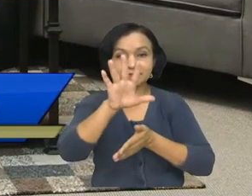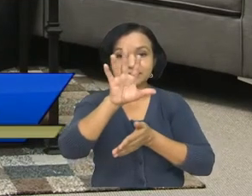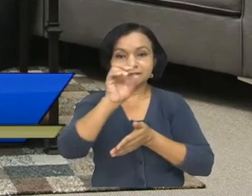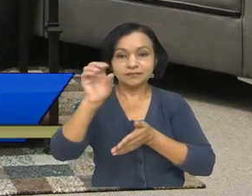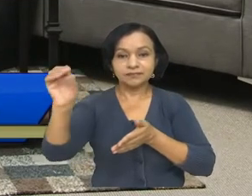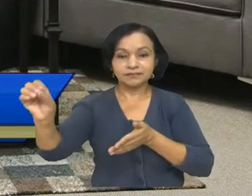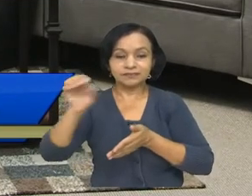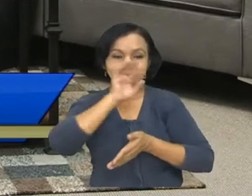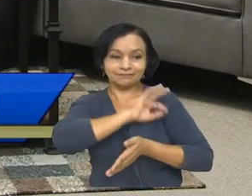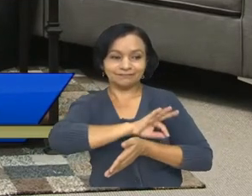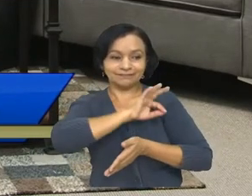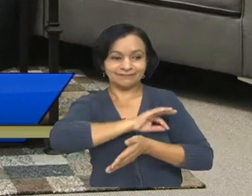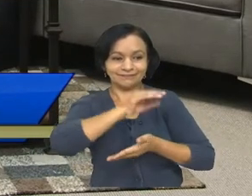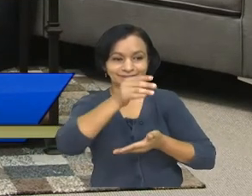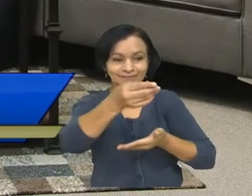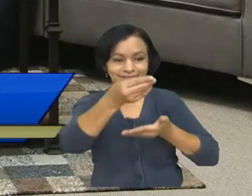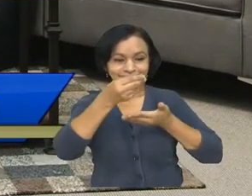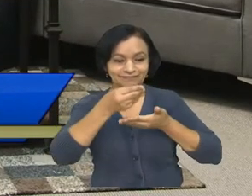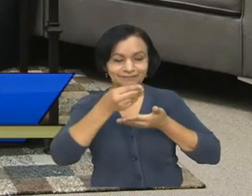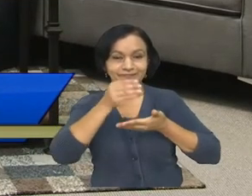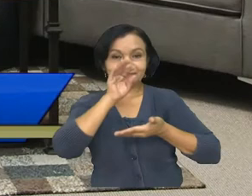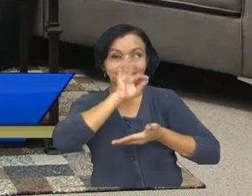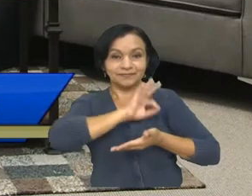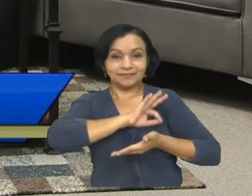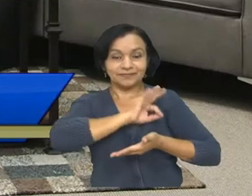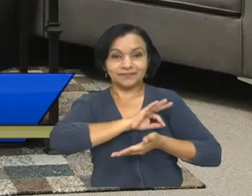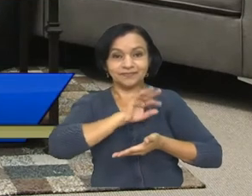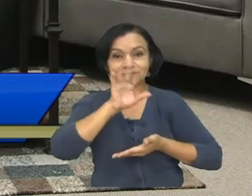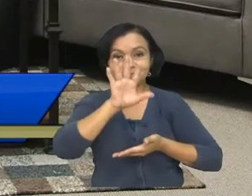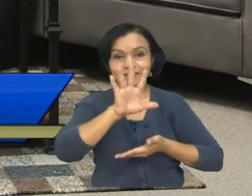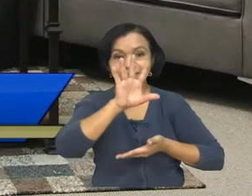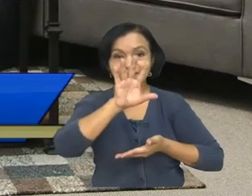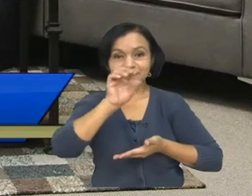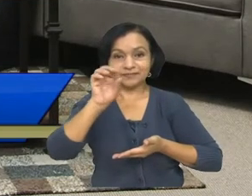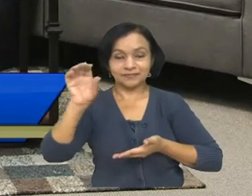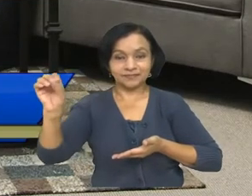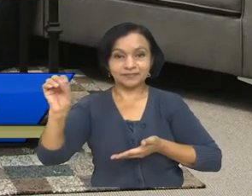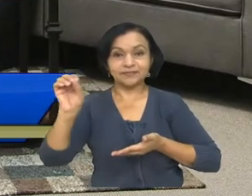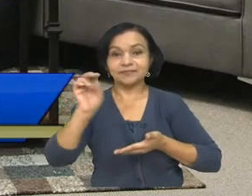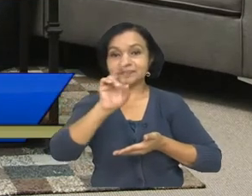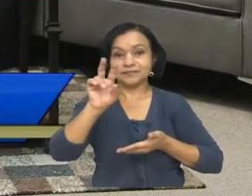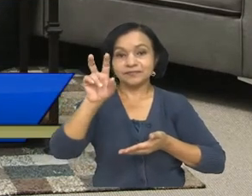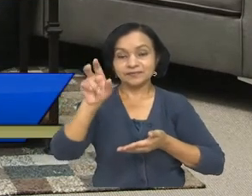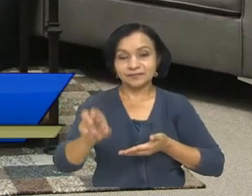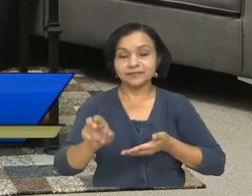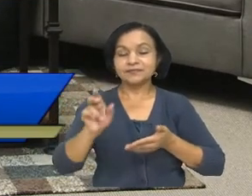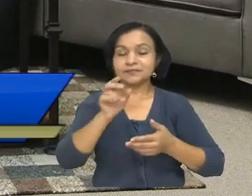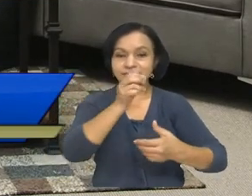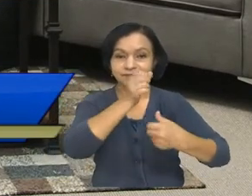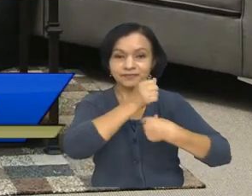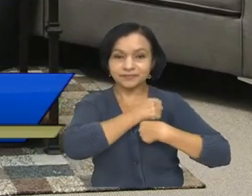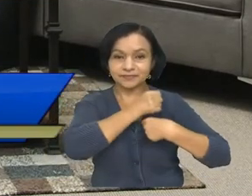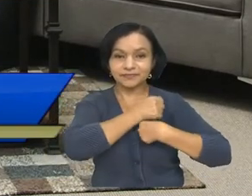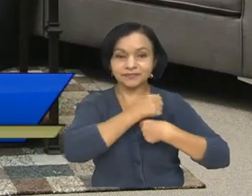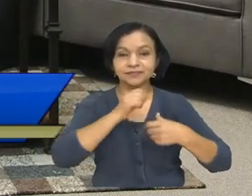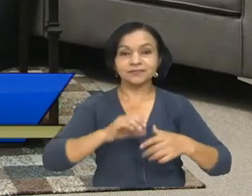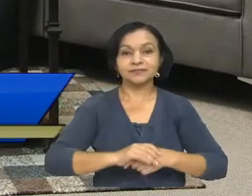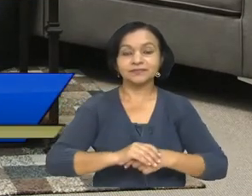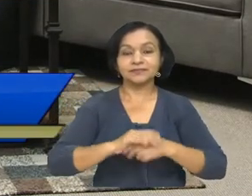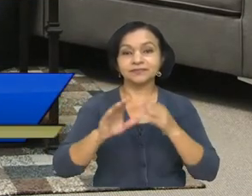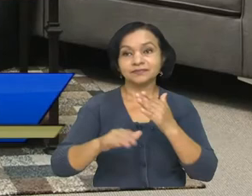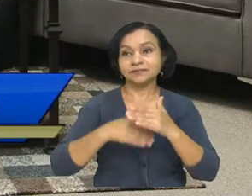dieron de salario, ¿verdad? Eso fue lo que nos dieron a todos los que habíamos estado ya o habíamos quedado dentro del ejército. Y ya después